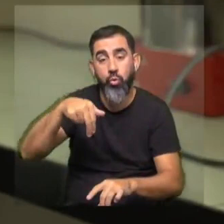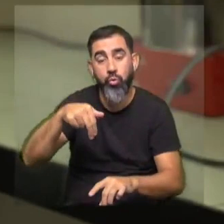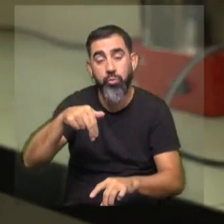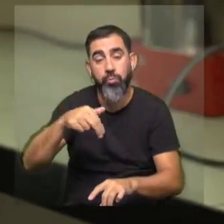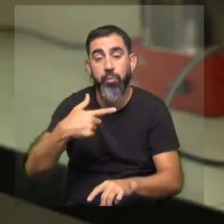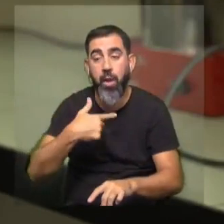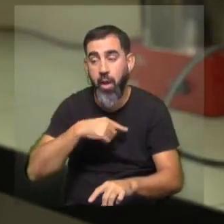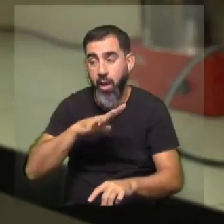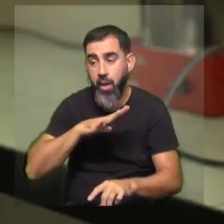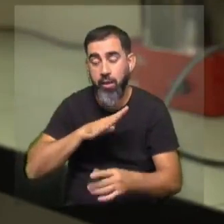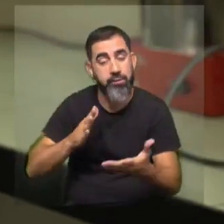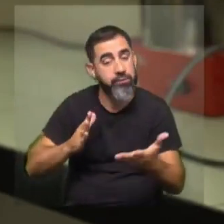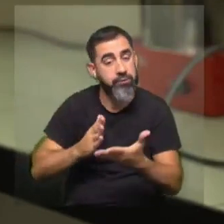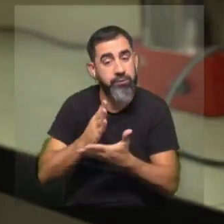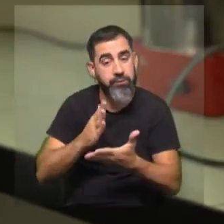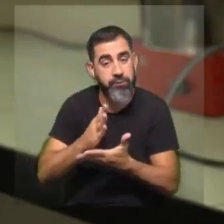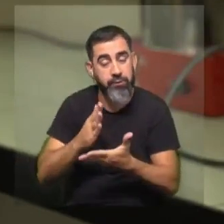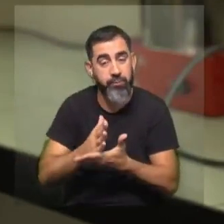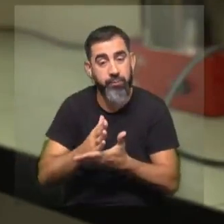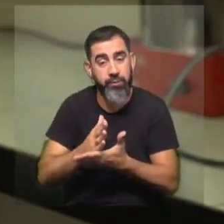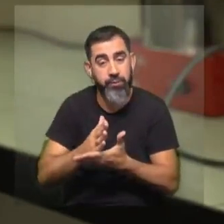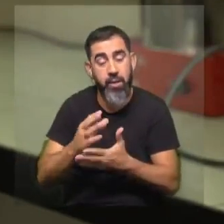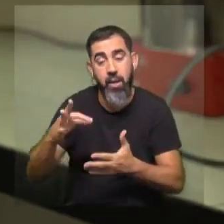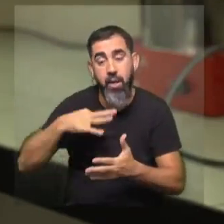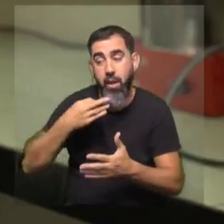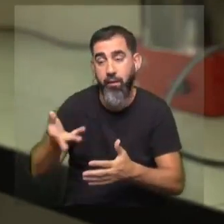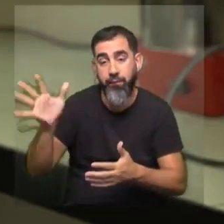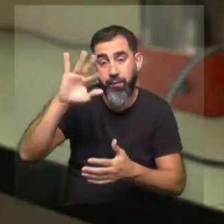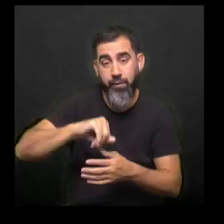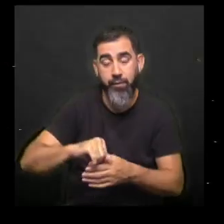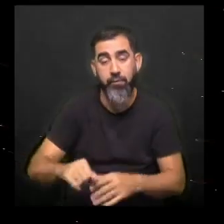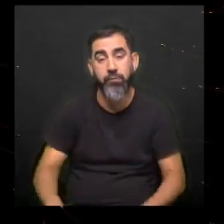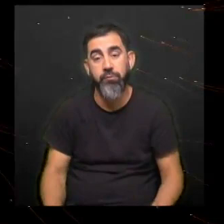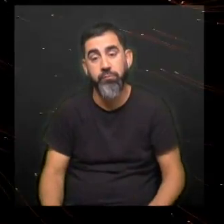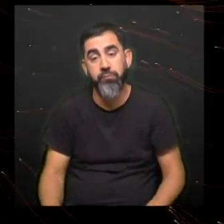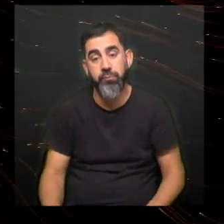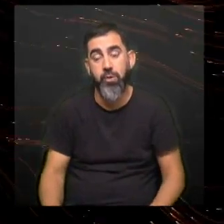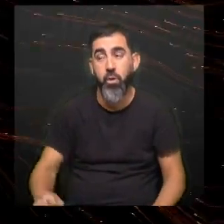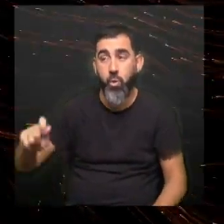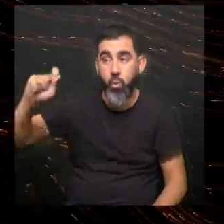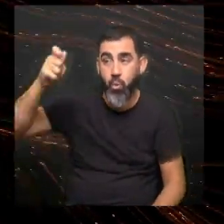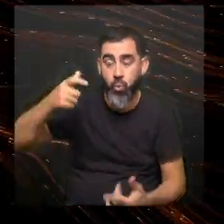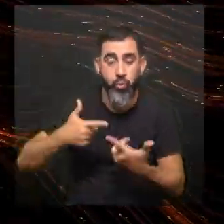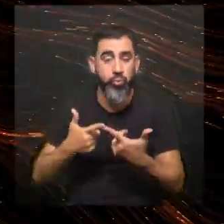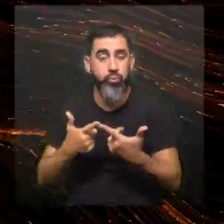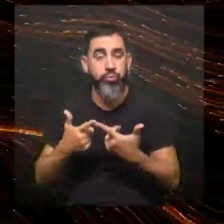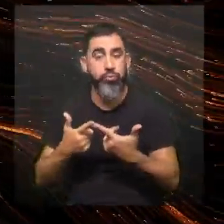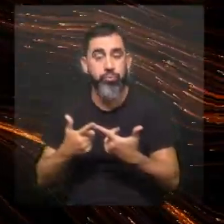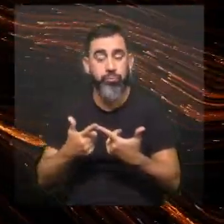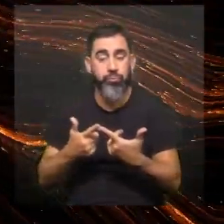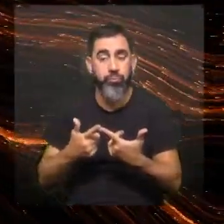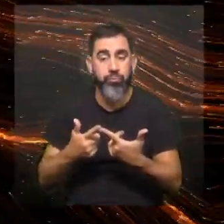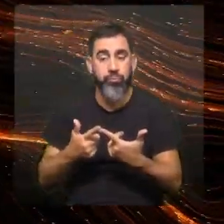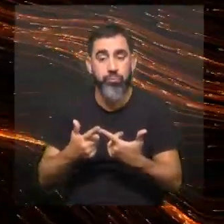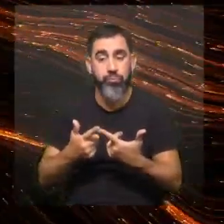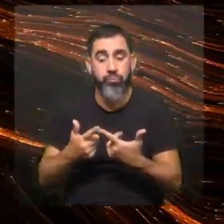presencia constante en la vida cotidiana, sea la luz, sea